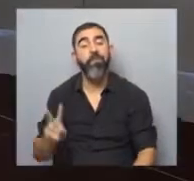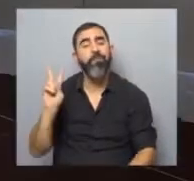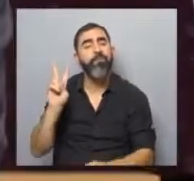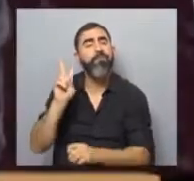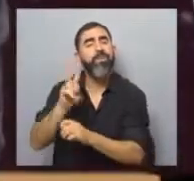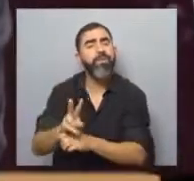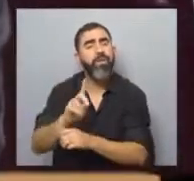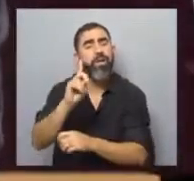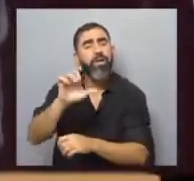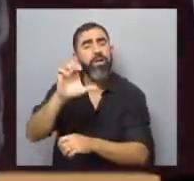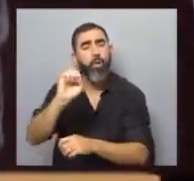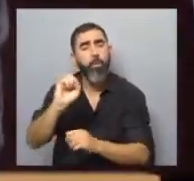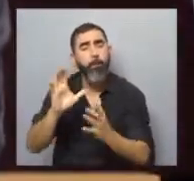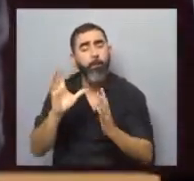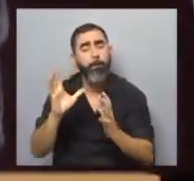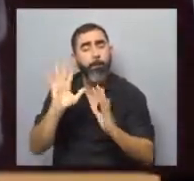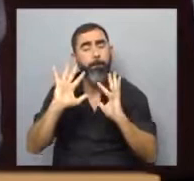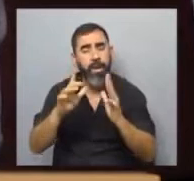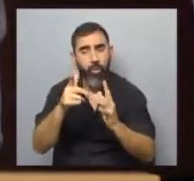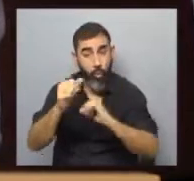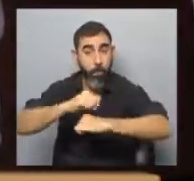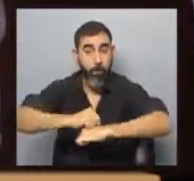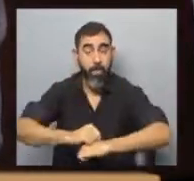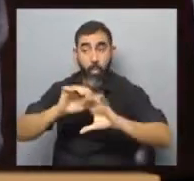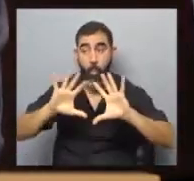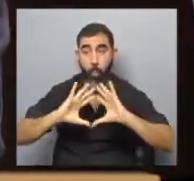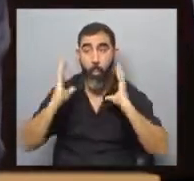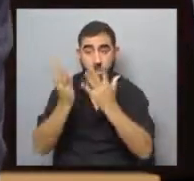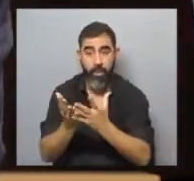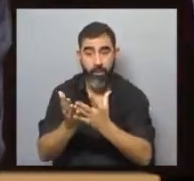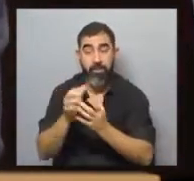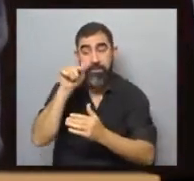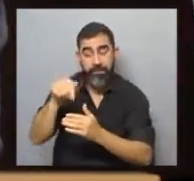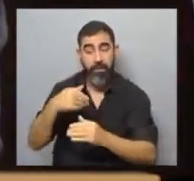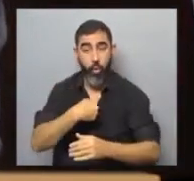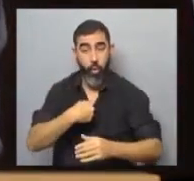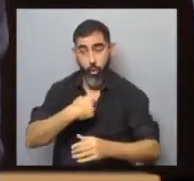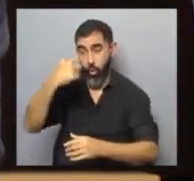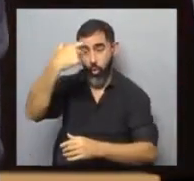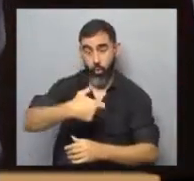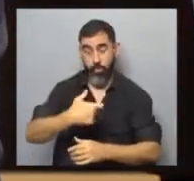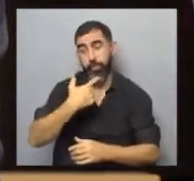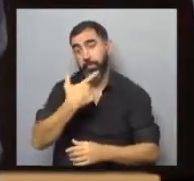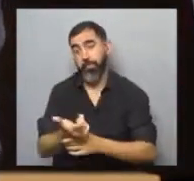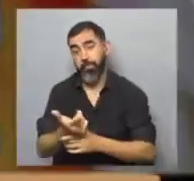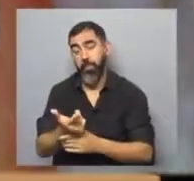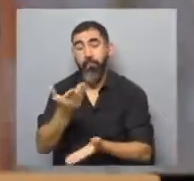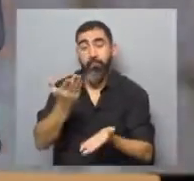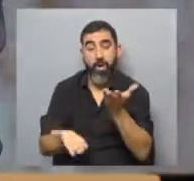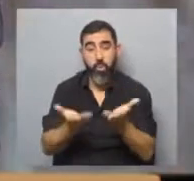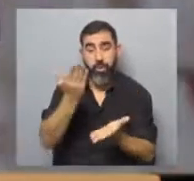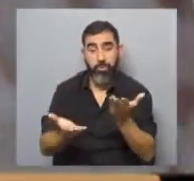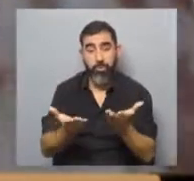geoparques, entre otras cosas, tú eres miembro del Comité de Geoparques Mundiales de UNESCO y en ese rol les toca, por ejemplo, evaluar, ¿no?,